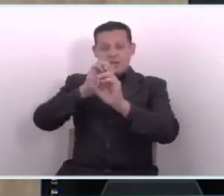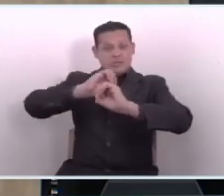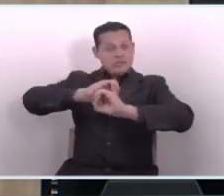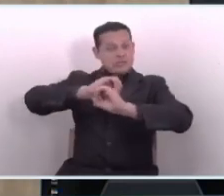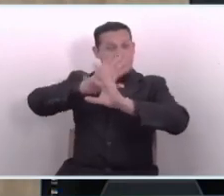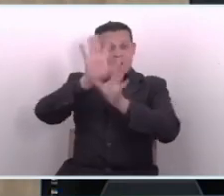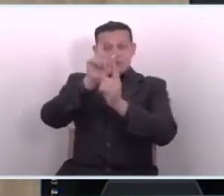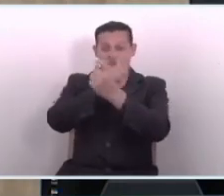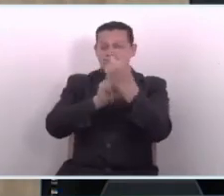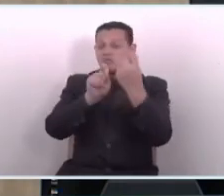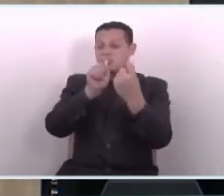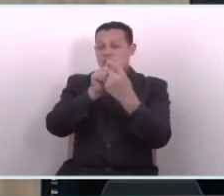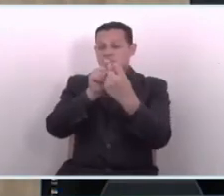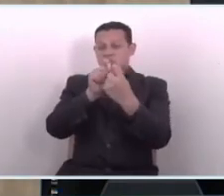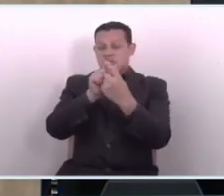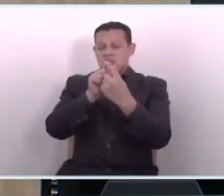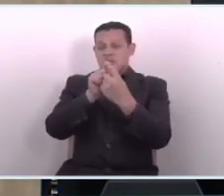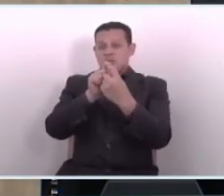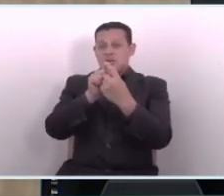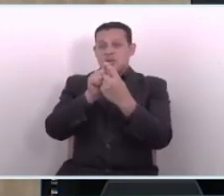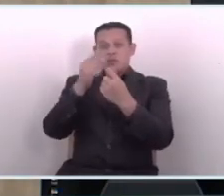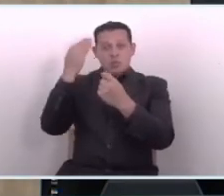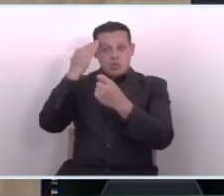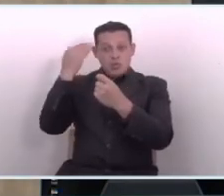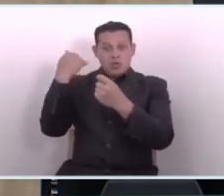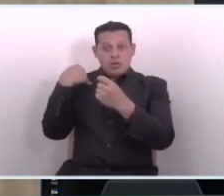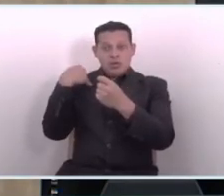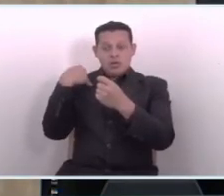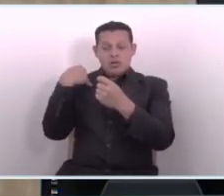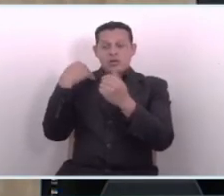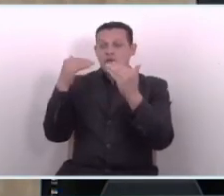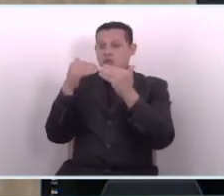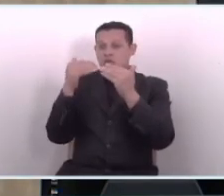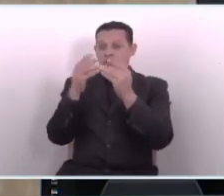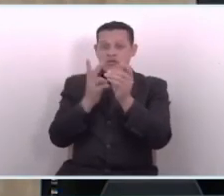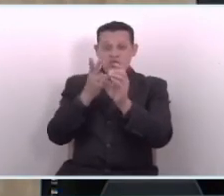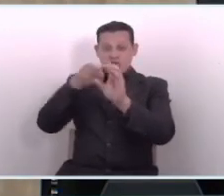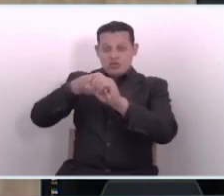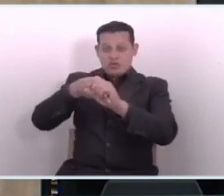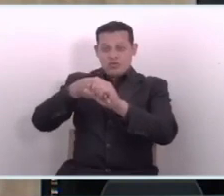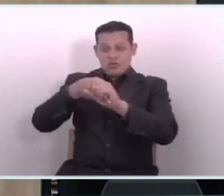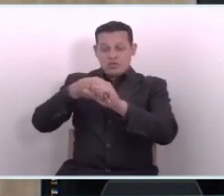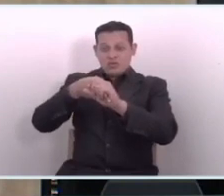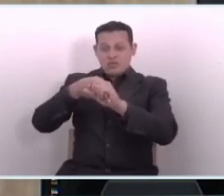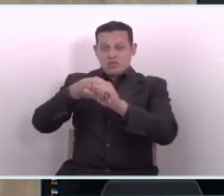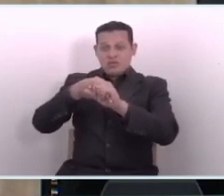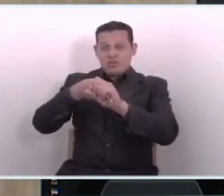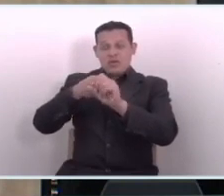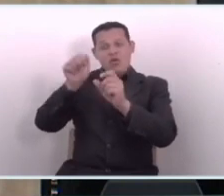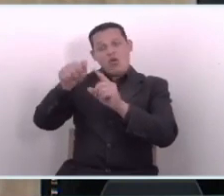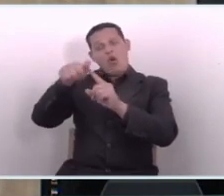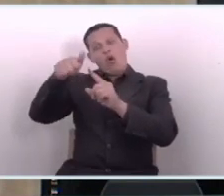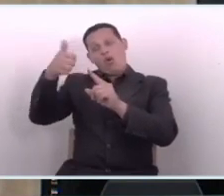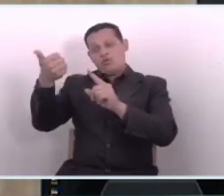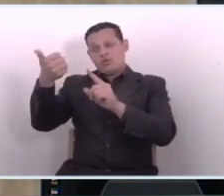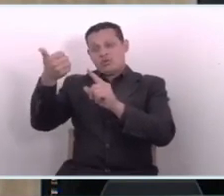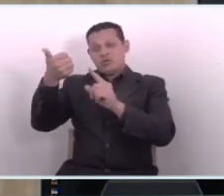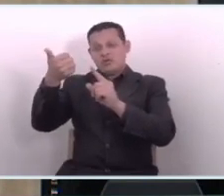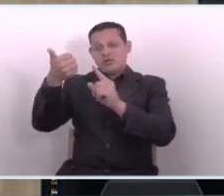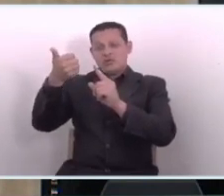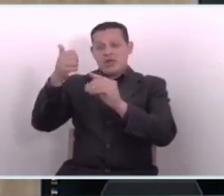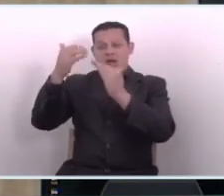y específico y hay mujeres que están también involucradas en otro tipo